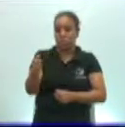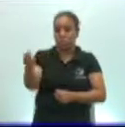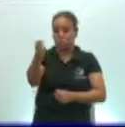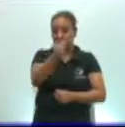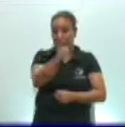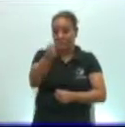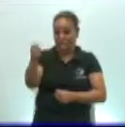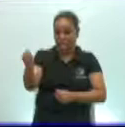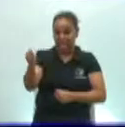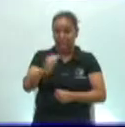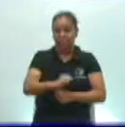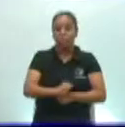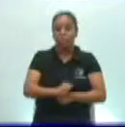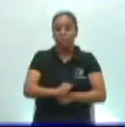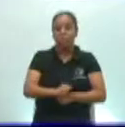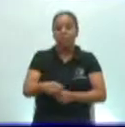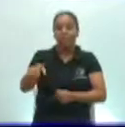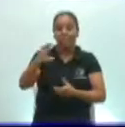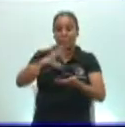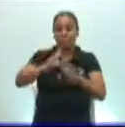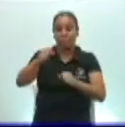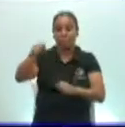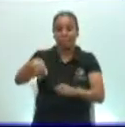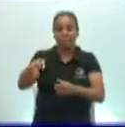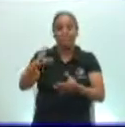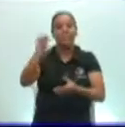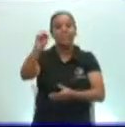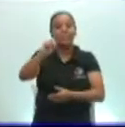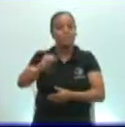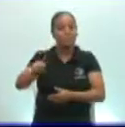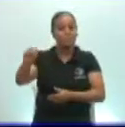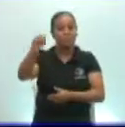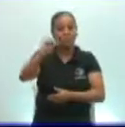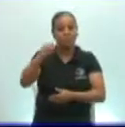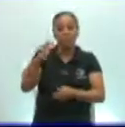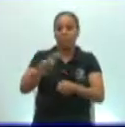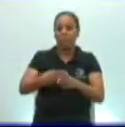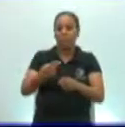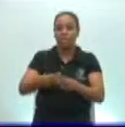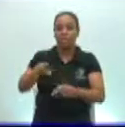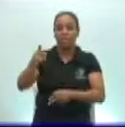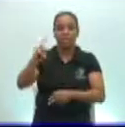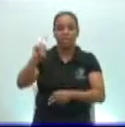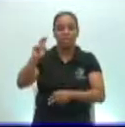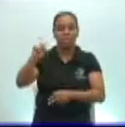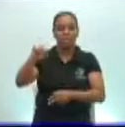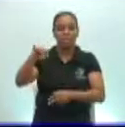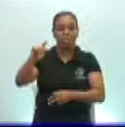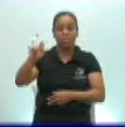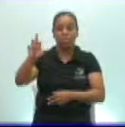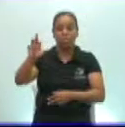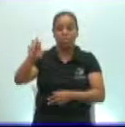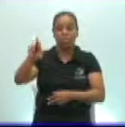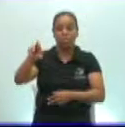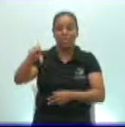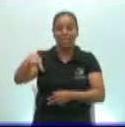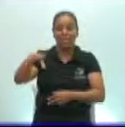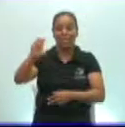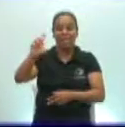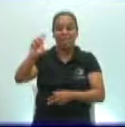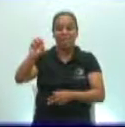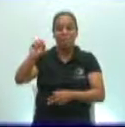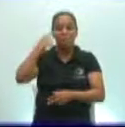a esta molécula y a esta sustancia llamada dinitrógeno. Y observen el modelo molecular